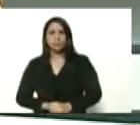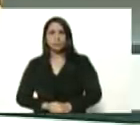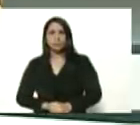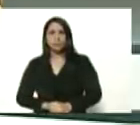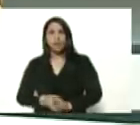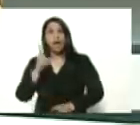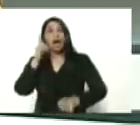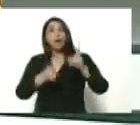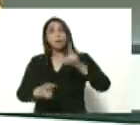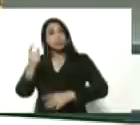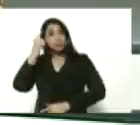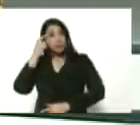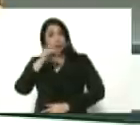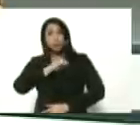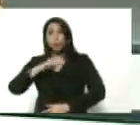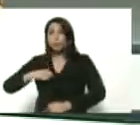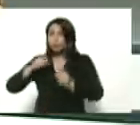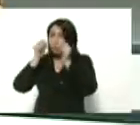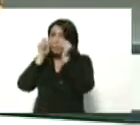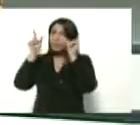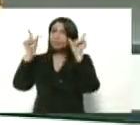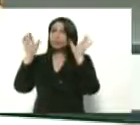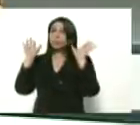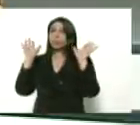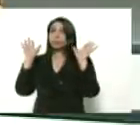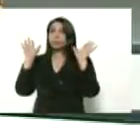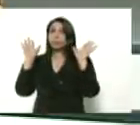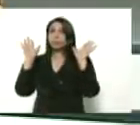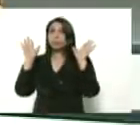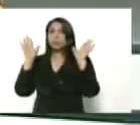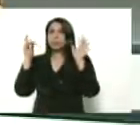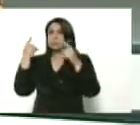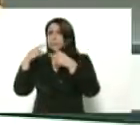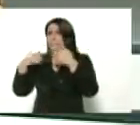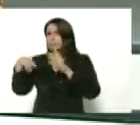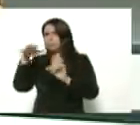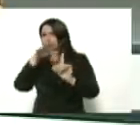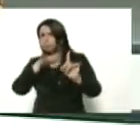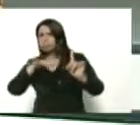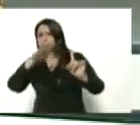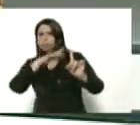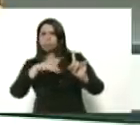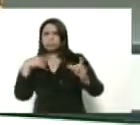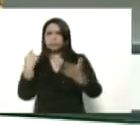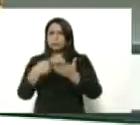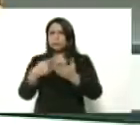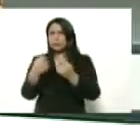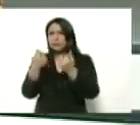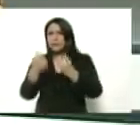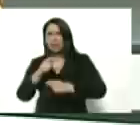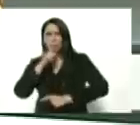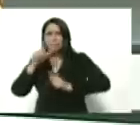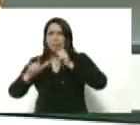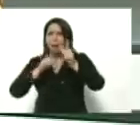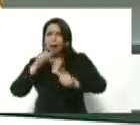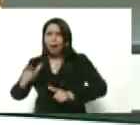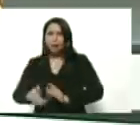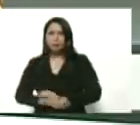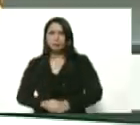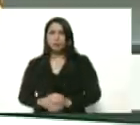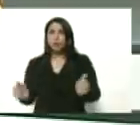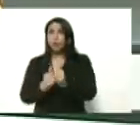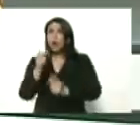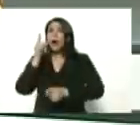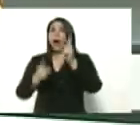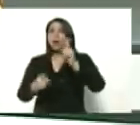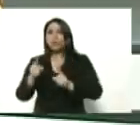Si algún día somos sorprendidos, producto de tantas conspiraciones, de tanto dinero, de tanta maldad, con algún